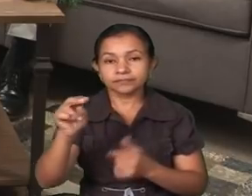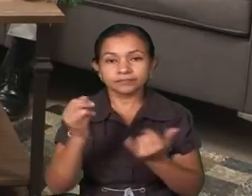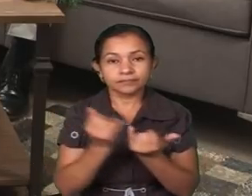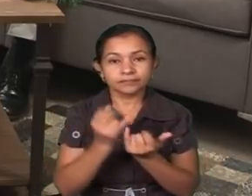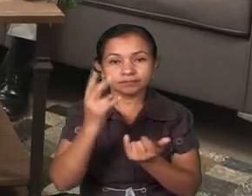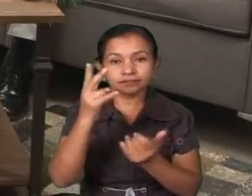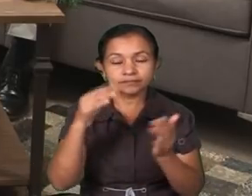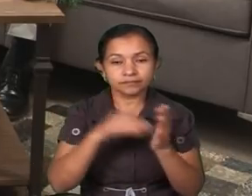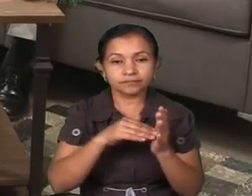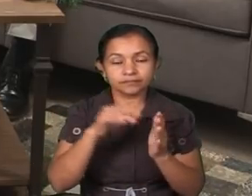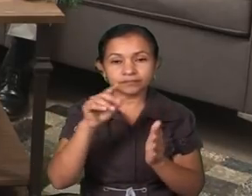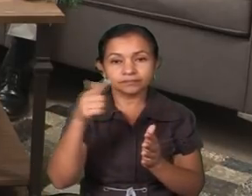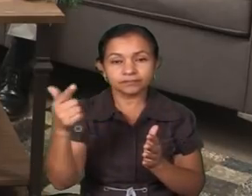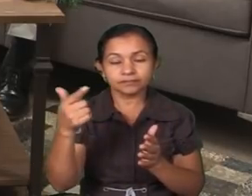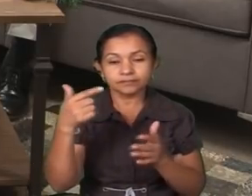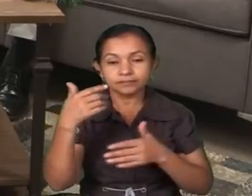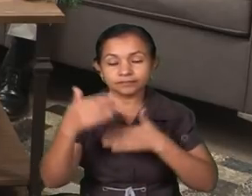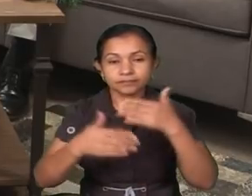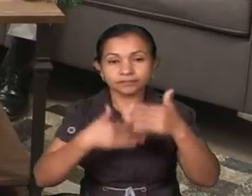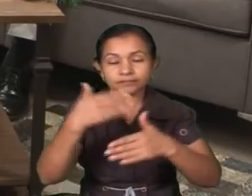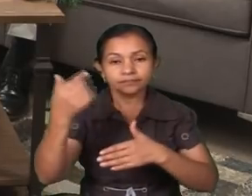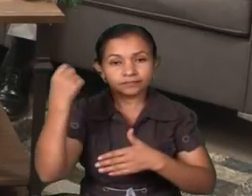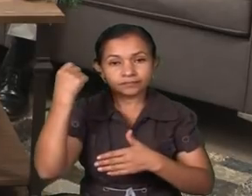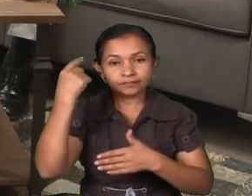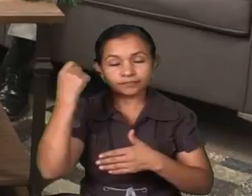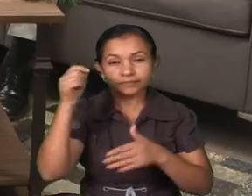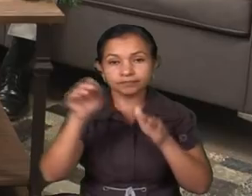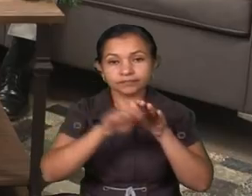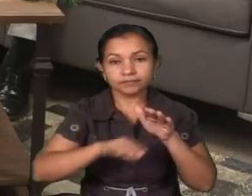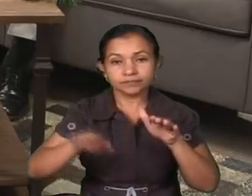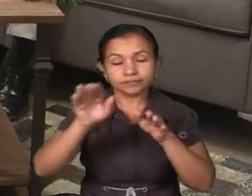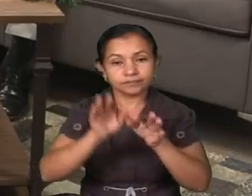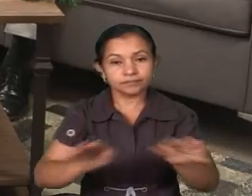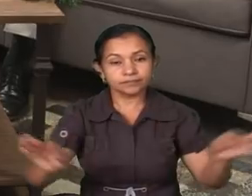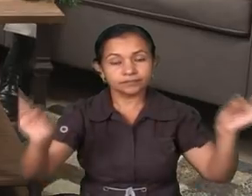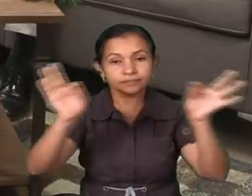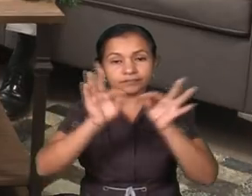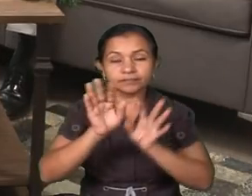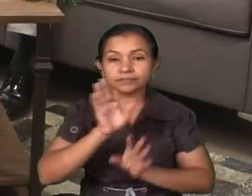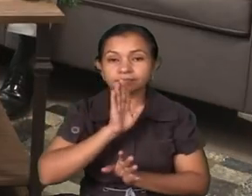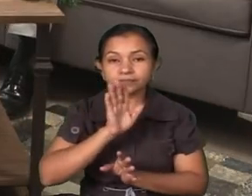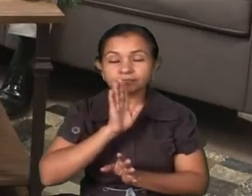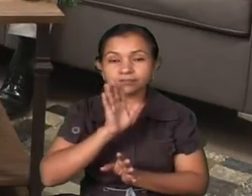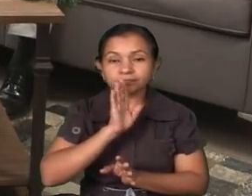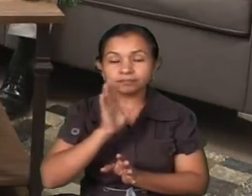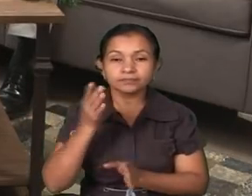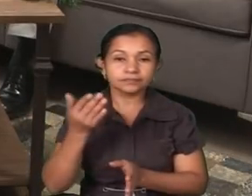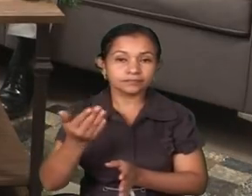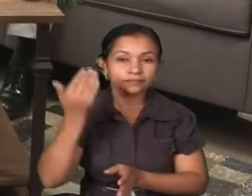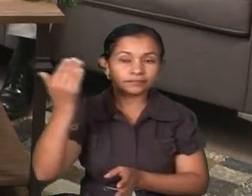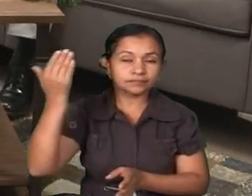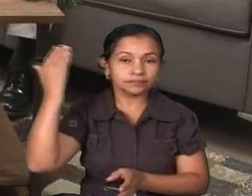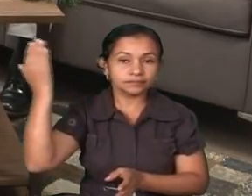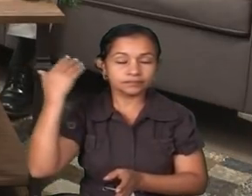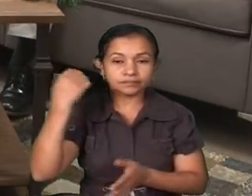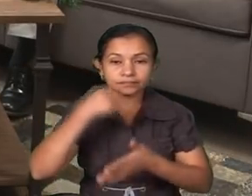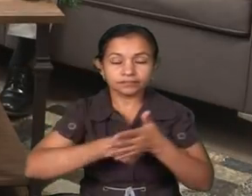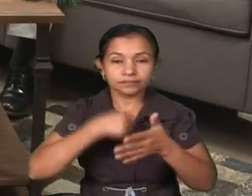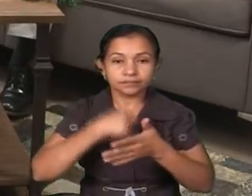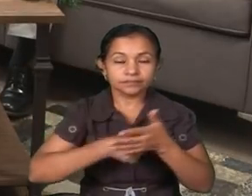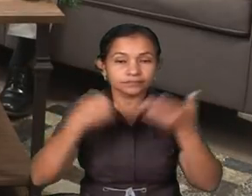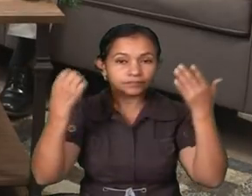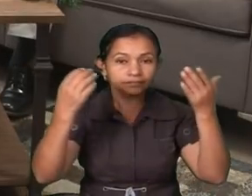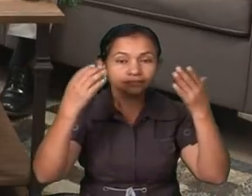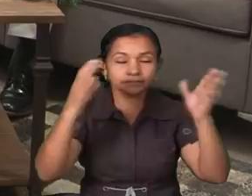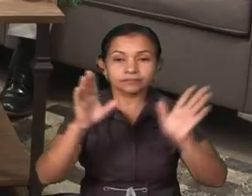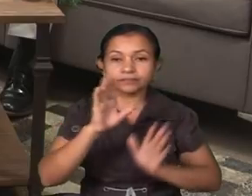Sí. Comandante, dentro de ese proceso de entendimiento hay un capítulo bastante importante que usted narra de la historia y es precisamente forzar negociaciones